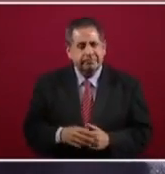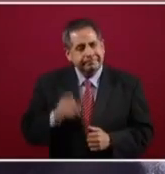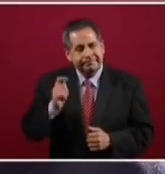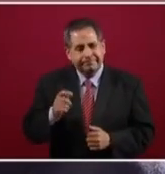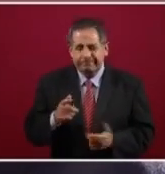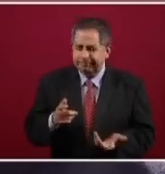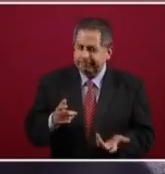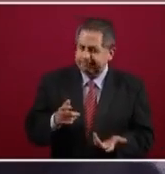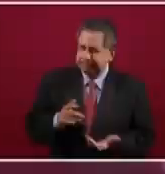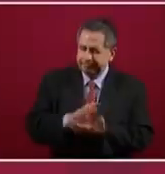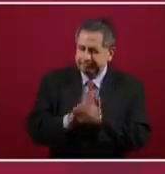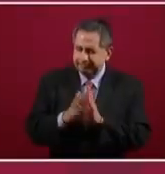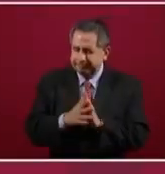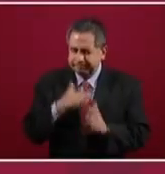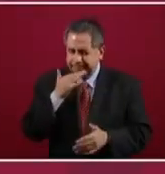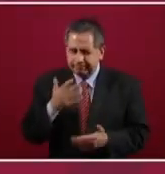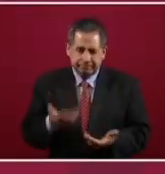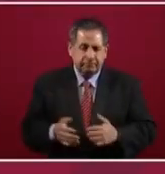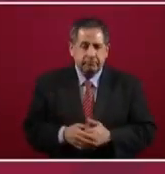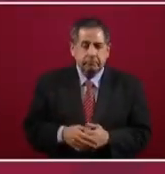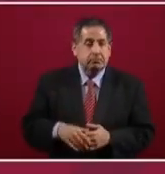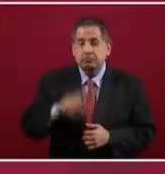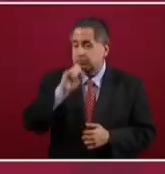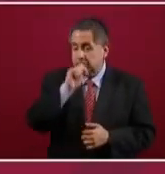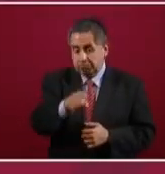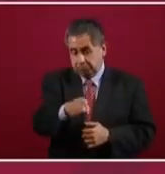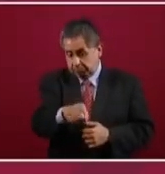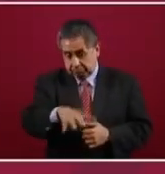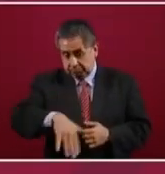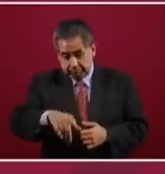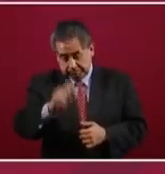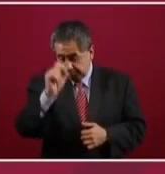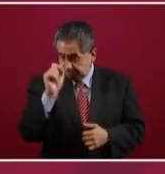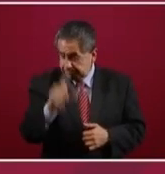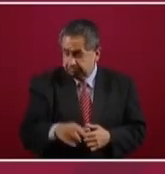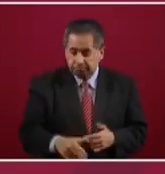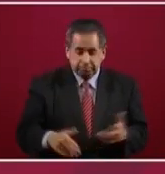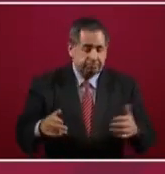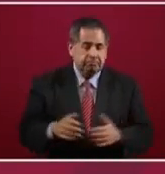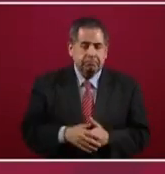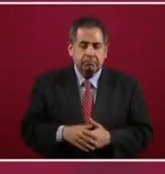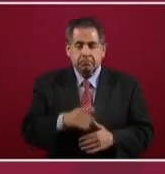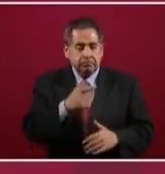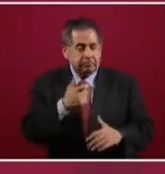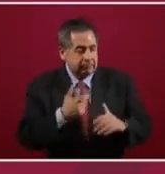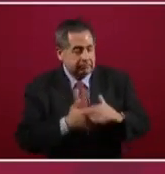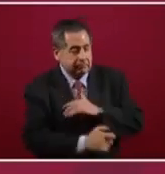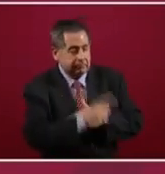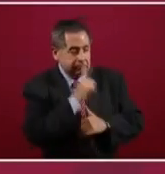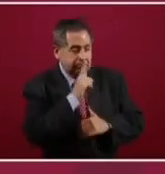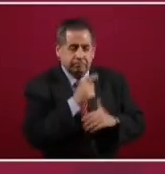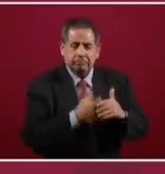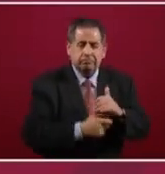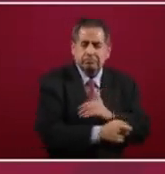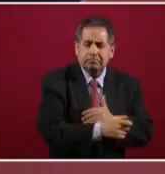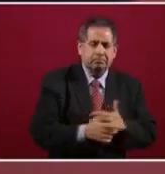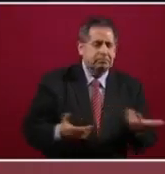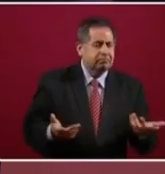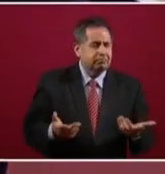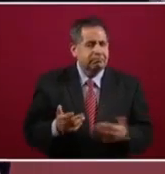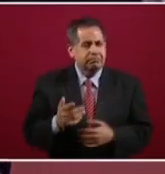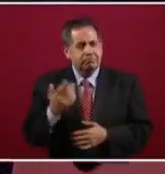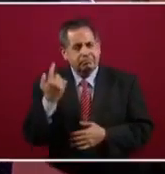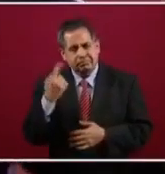amablemente. Entonces eso es lo mismo, es maiceo, o sea,